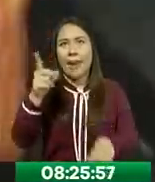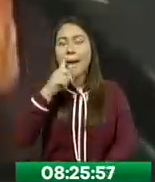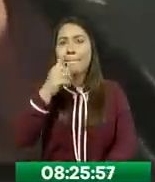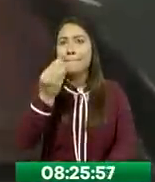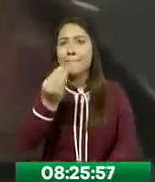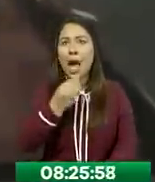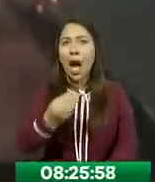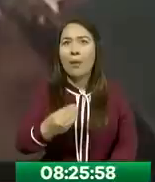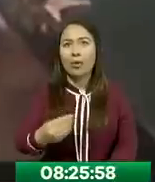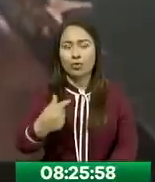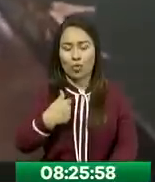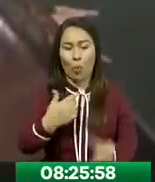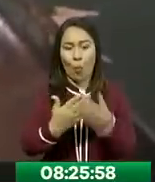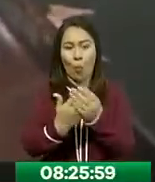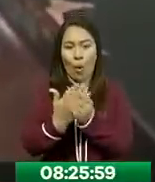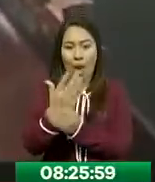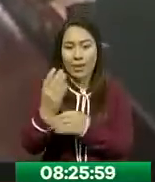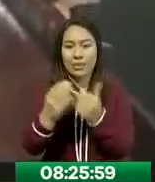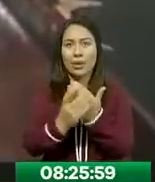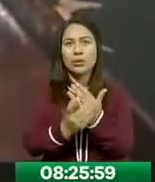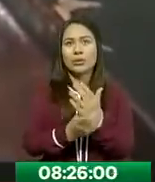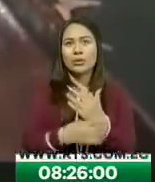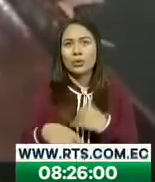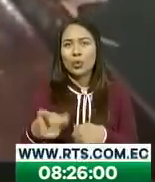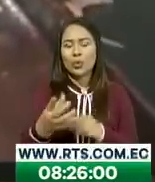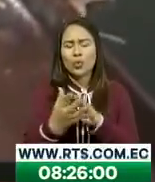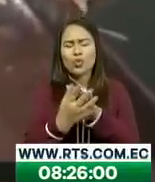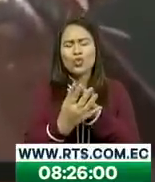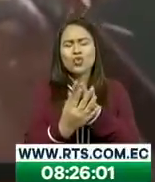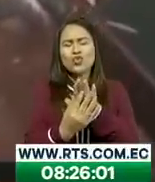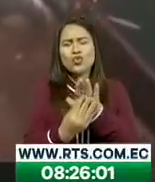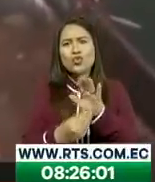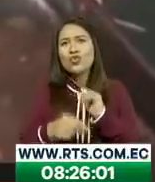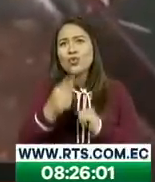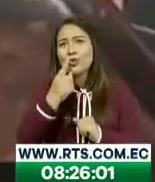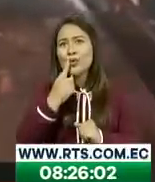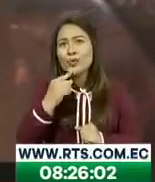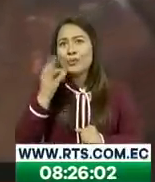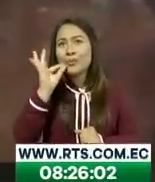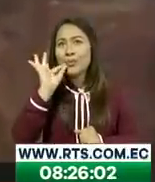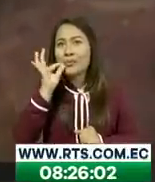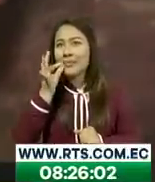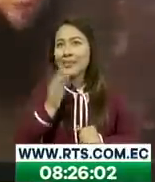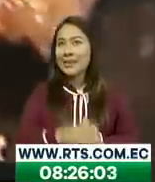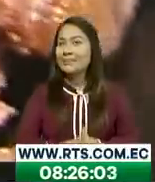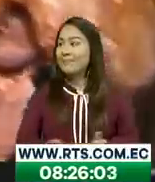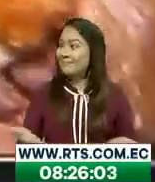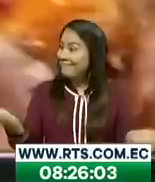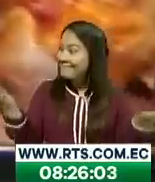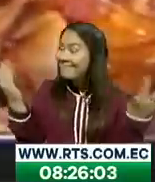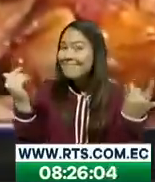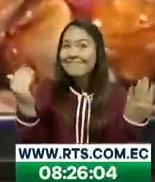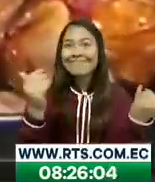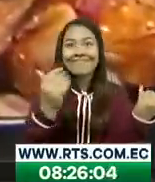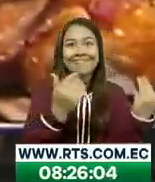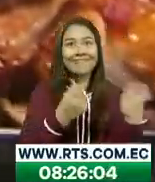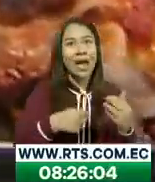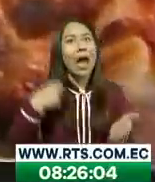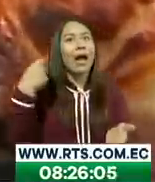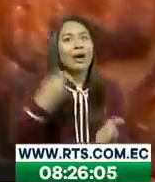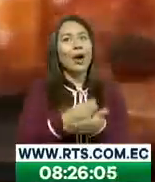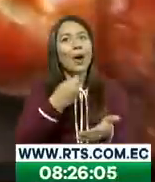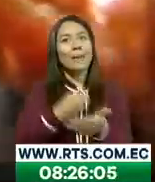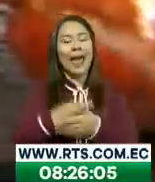Yo me he puesto los guantes y miren, jugosito, delicioso. Mi querida doña, mi querido caballero, haga sus compras